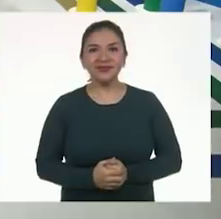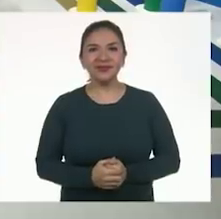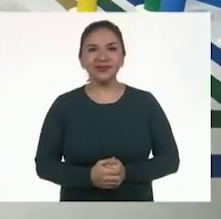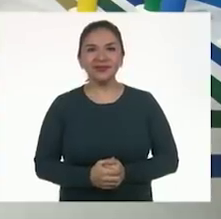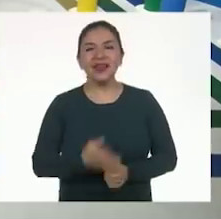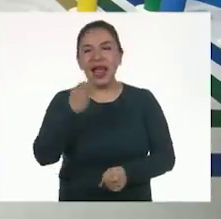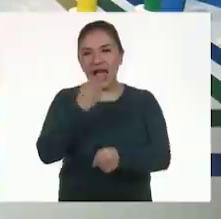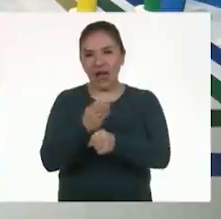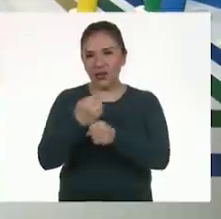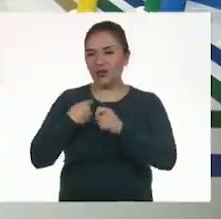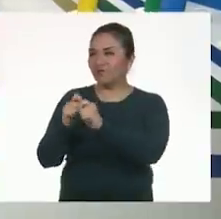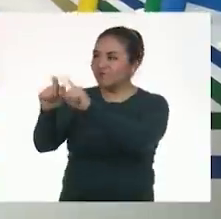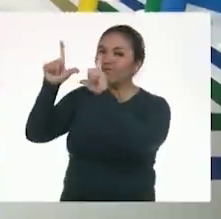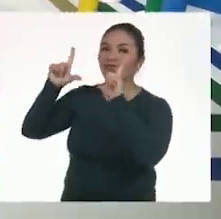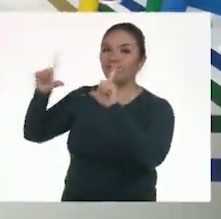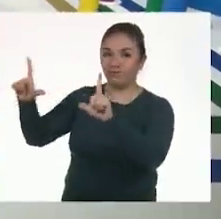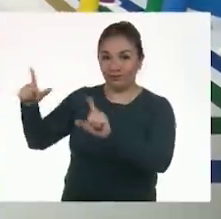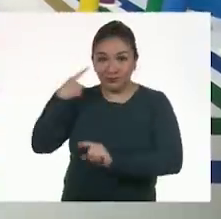Vamos a poner este